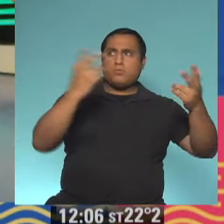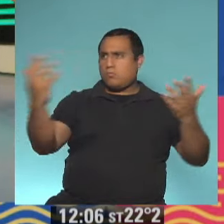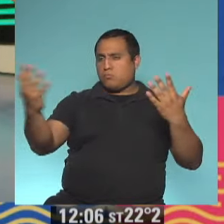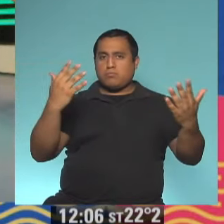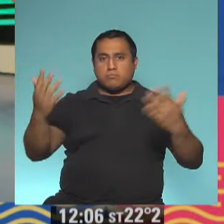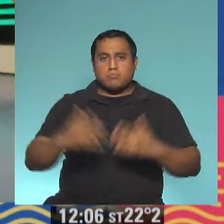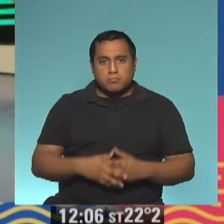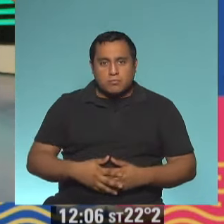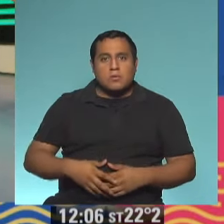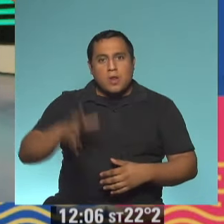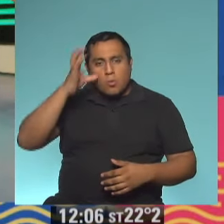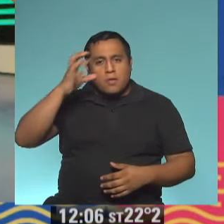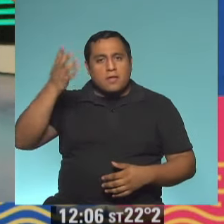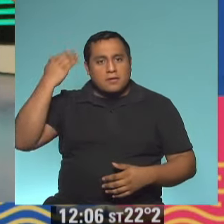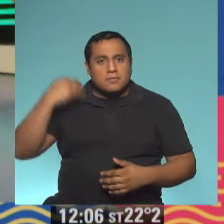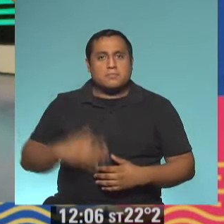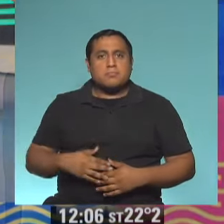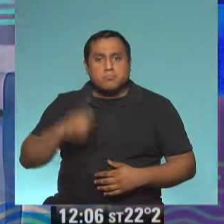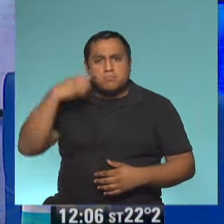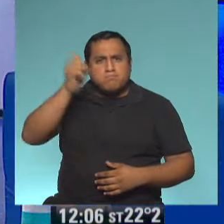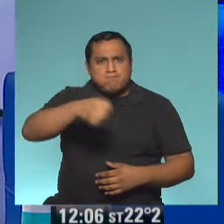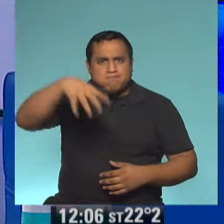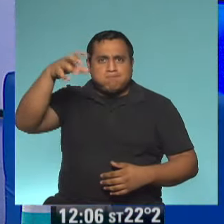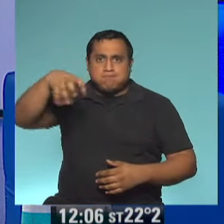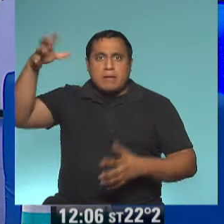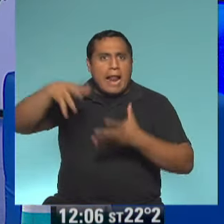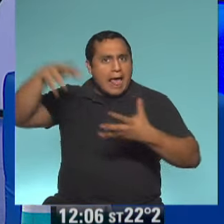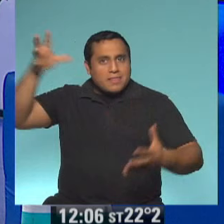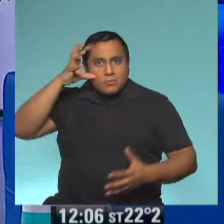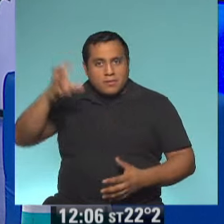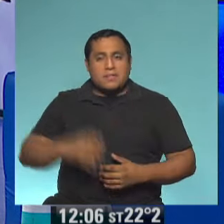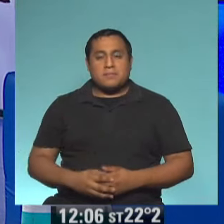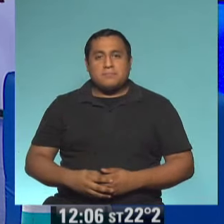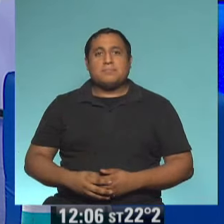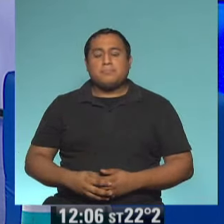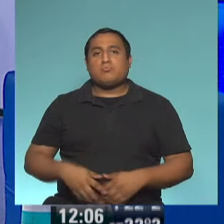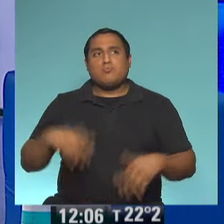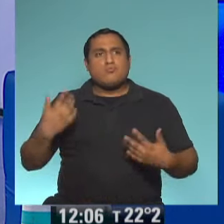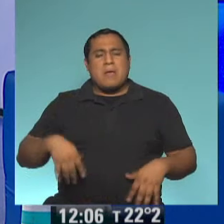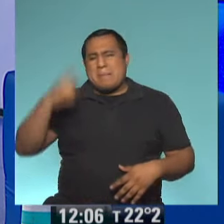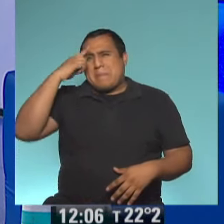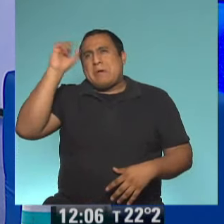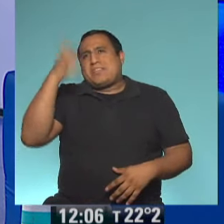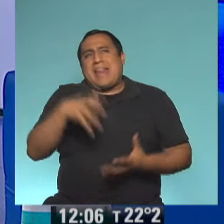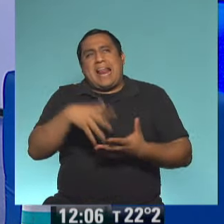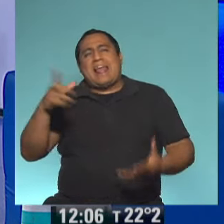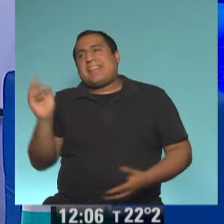medusa melena de león. ¿Se acuerdan? La medusa gigante. Gigante, ¿se acuerdan, chicos? Que nadie se imaginaba que podían ser